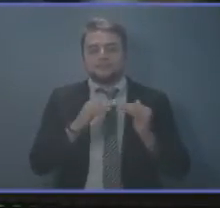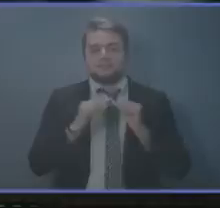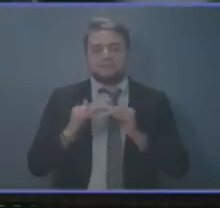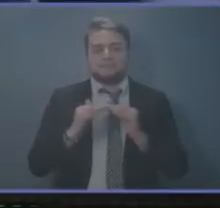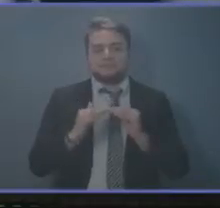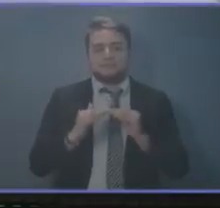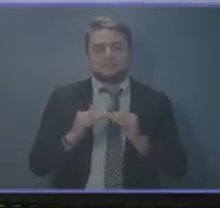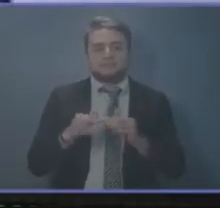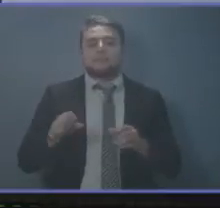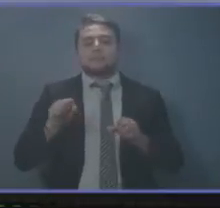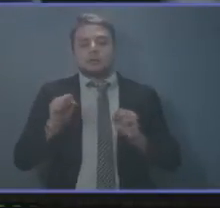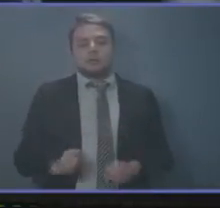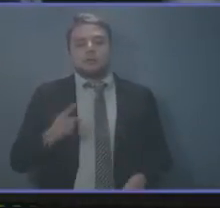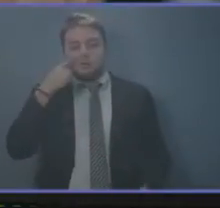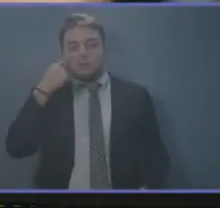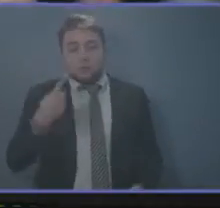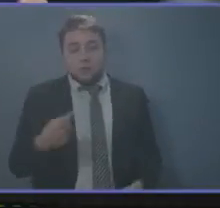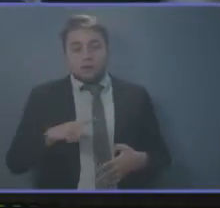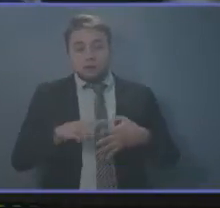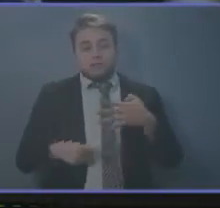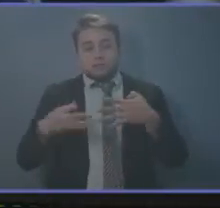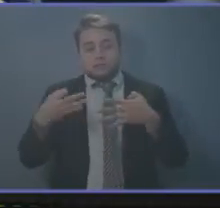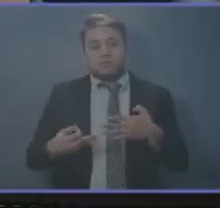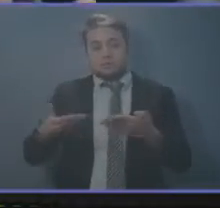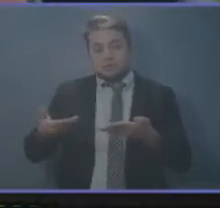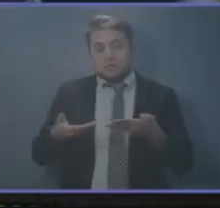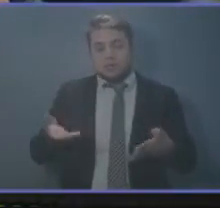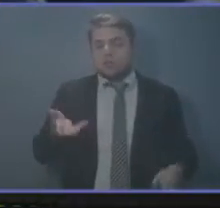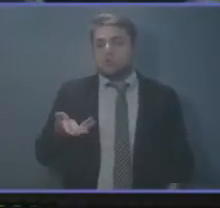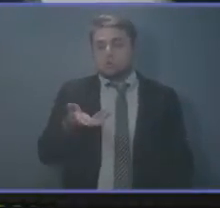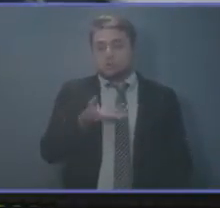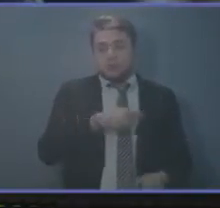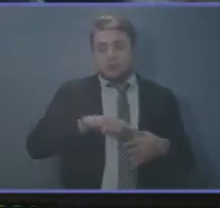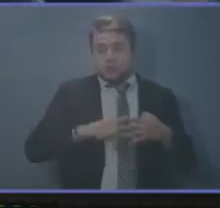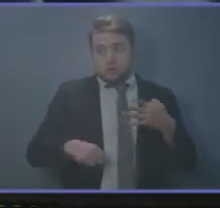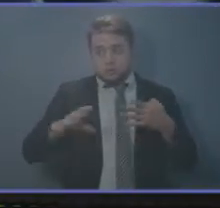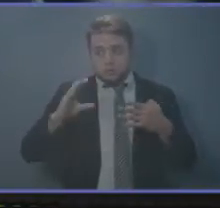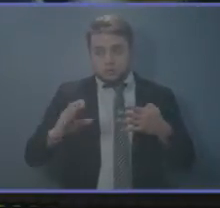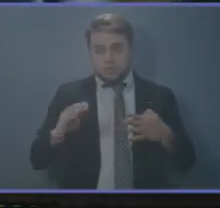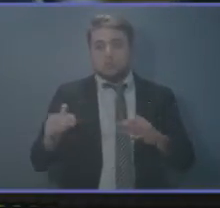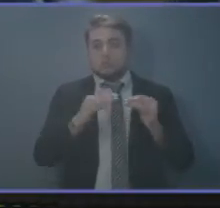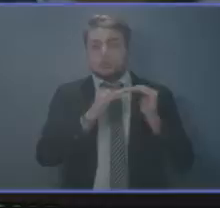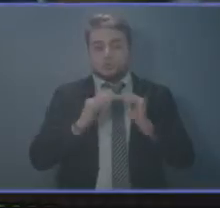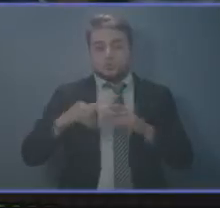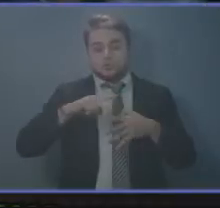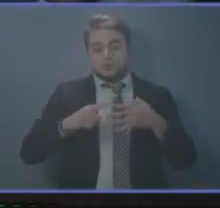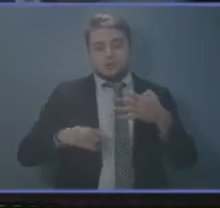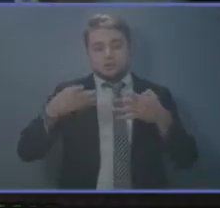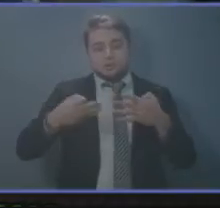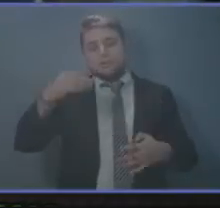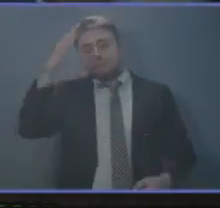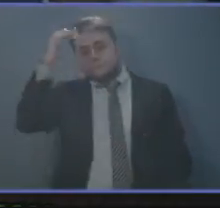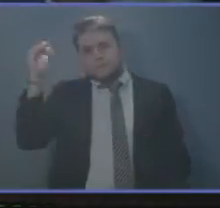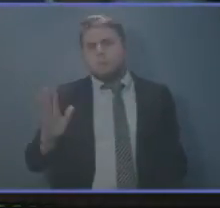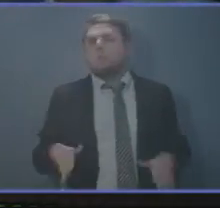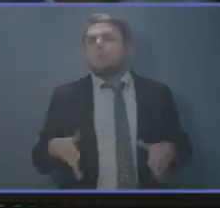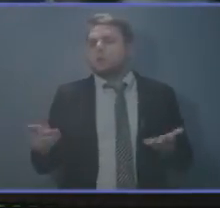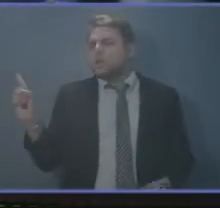garantizar derechos laborales que establece nuestra Constitución, nuestra legislación nacional? ¿Por qué no se